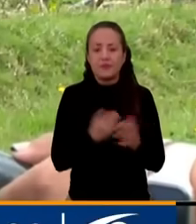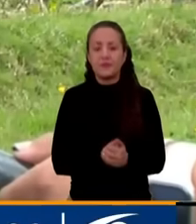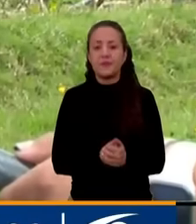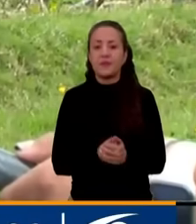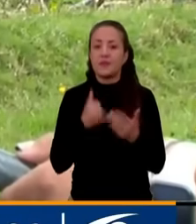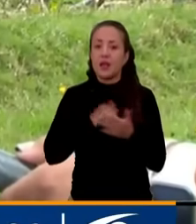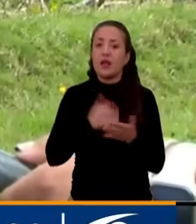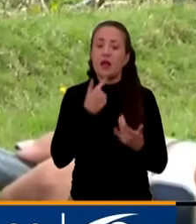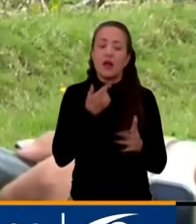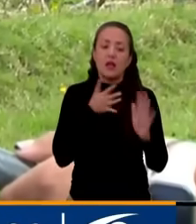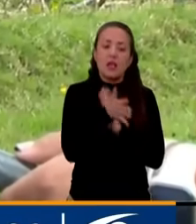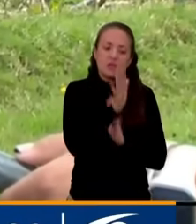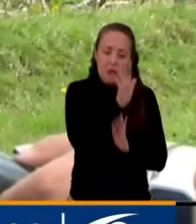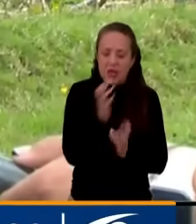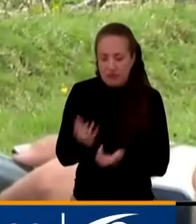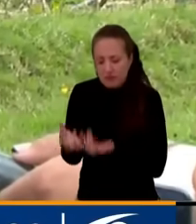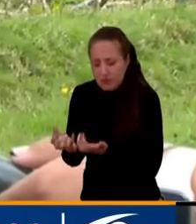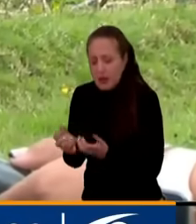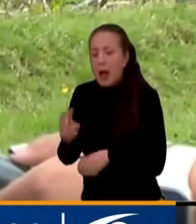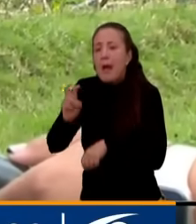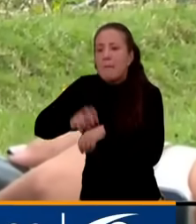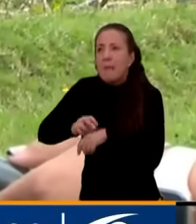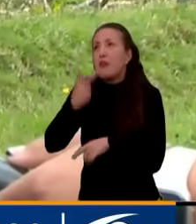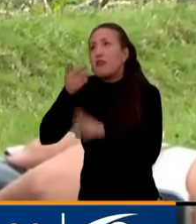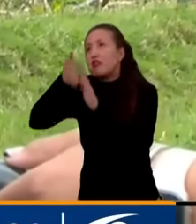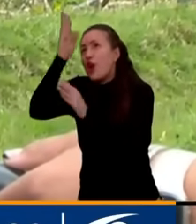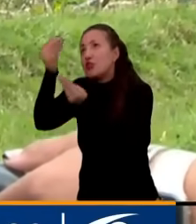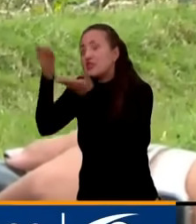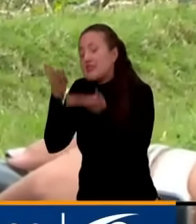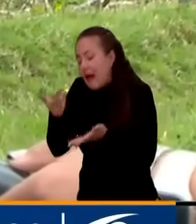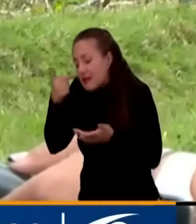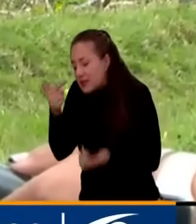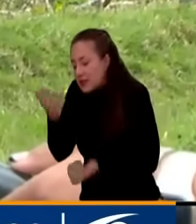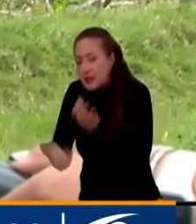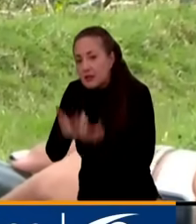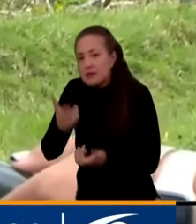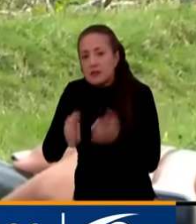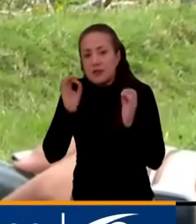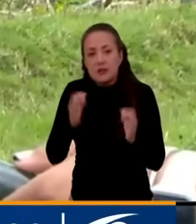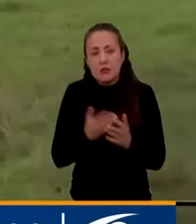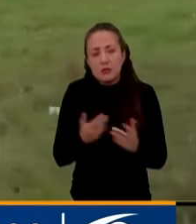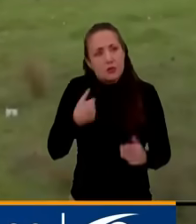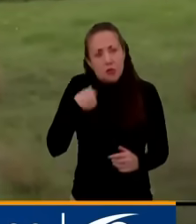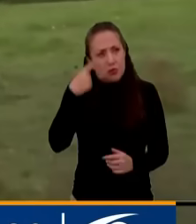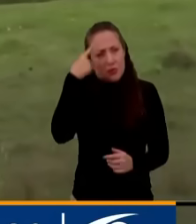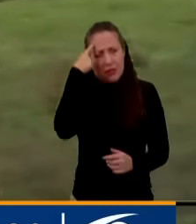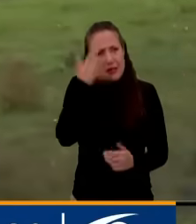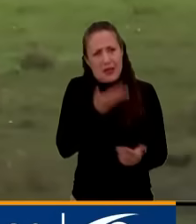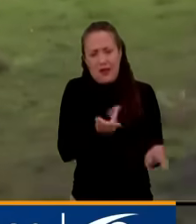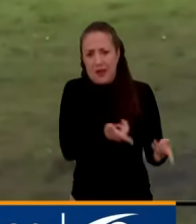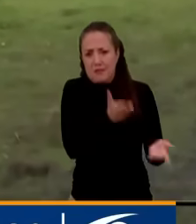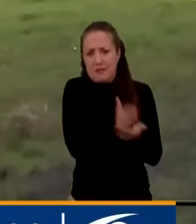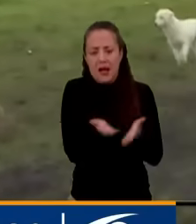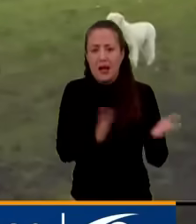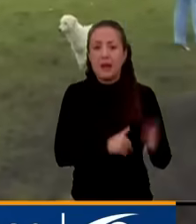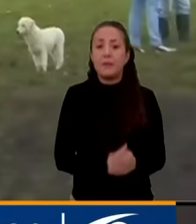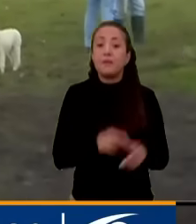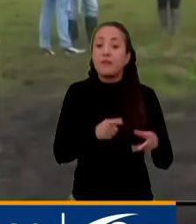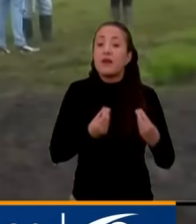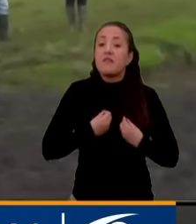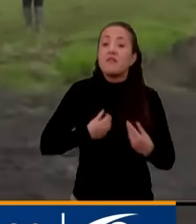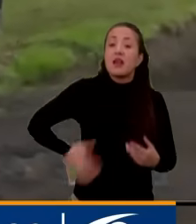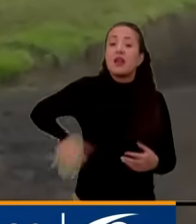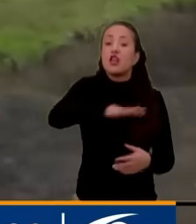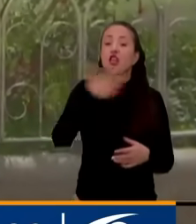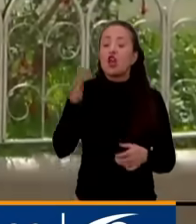espere hacemos una papita lo que Dios socor todos bien Yo nunca pensaba irlo eran habitantes de la Vereda